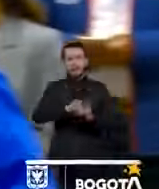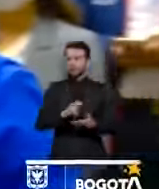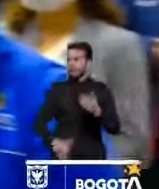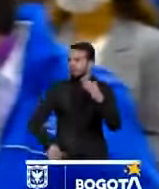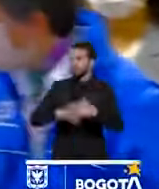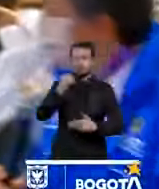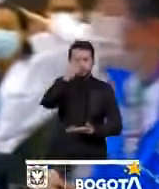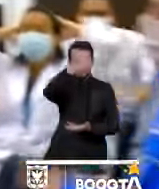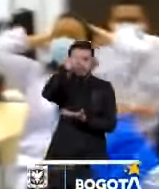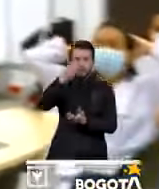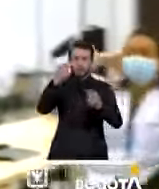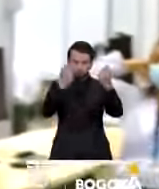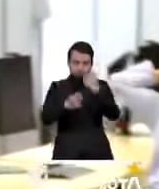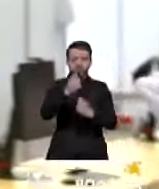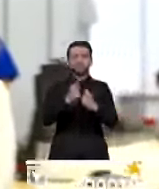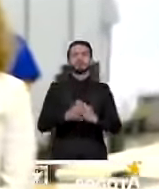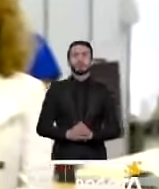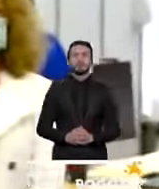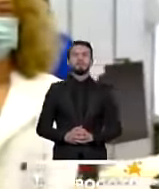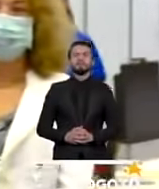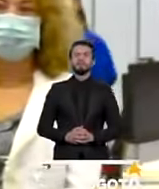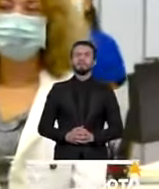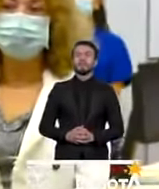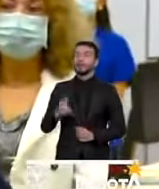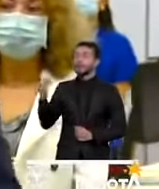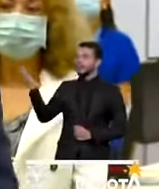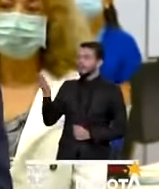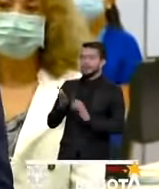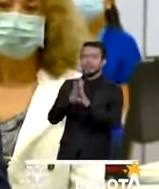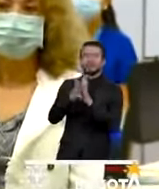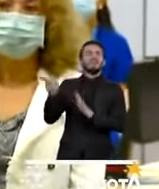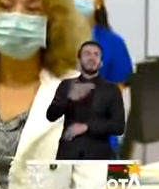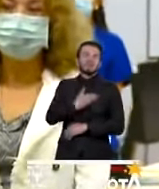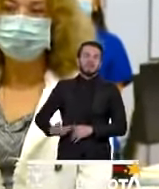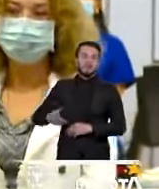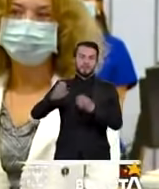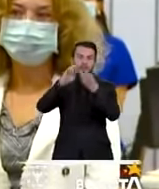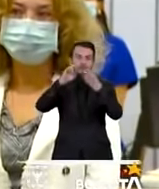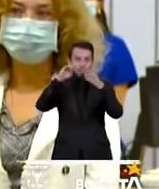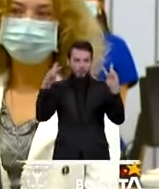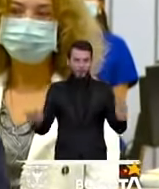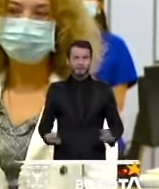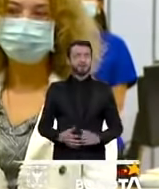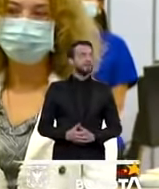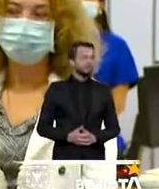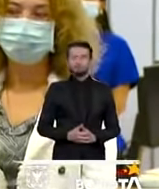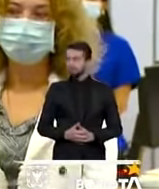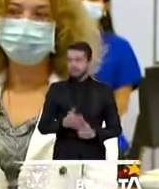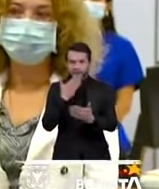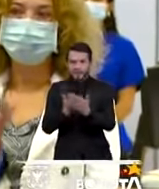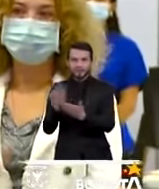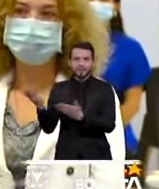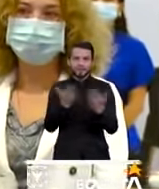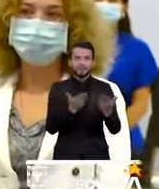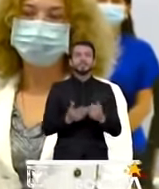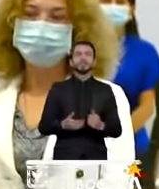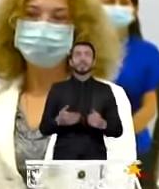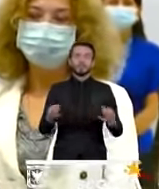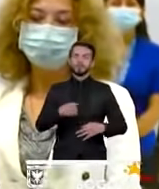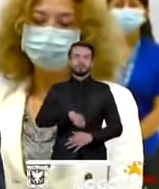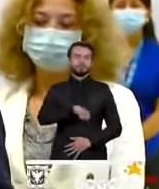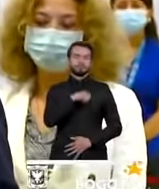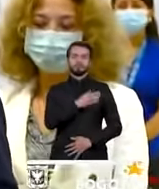presidente Corferias, ¿por qué no nos cuentas cómo fue también la instalación de todo? Pues, señora alcaldesa, muchísimas gracias, señor gobernador. La verdad que es un orgullo estar acá.